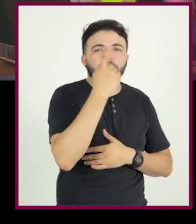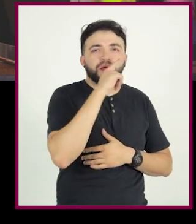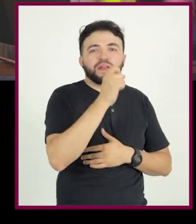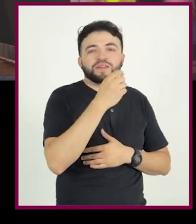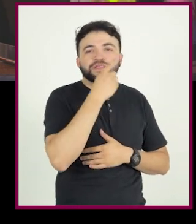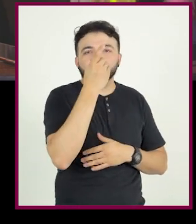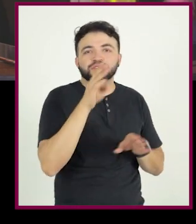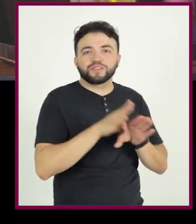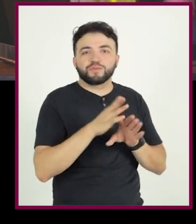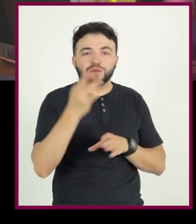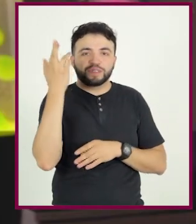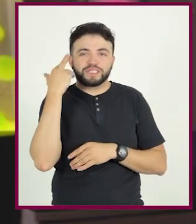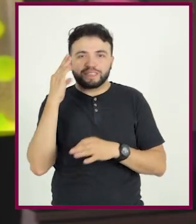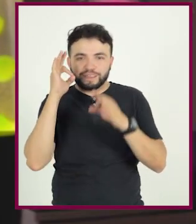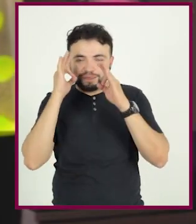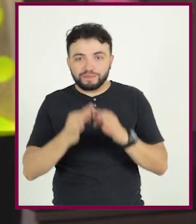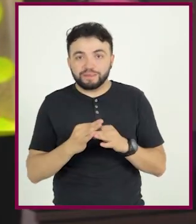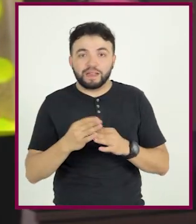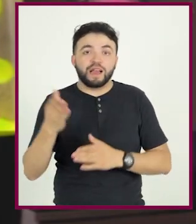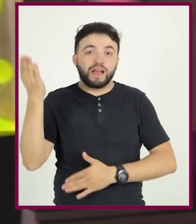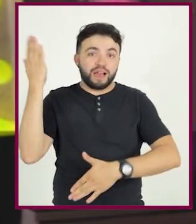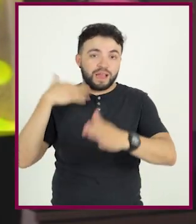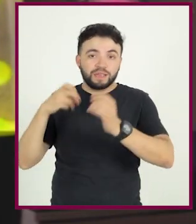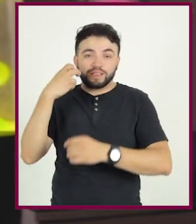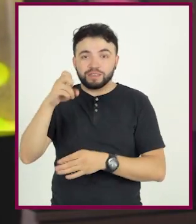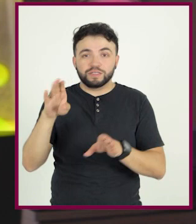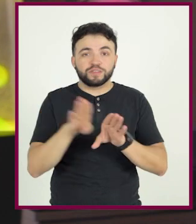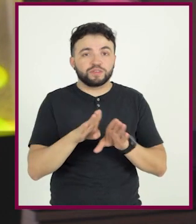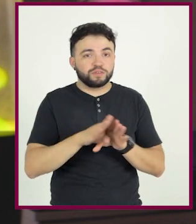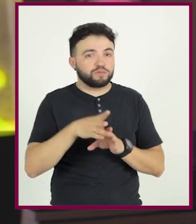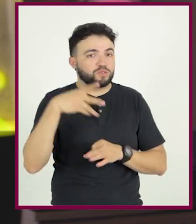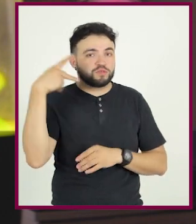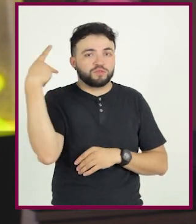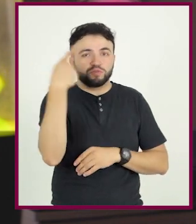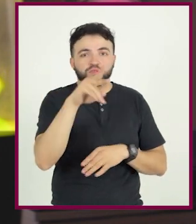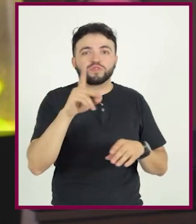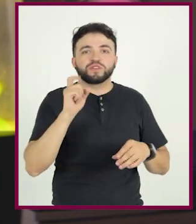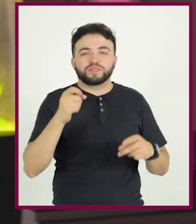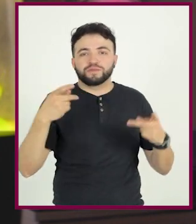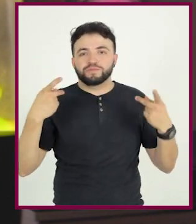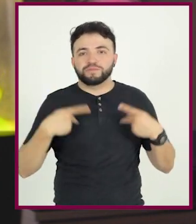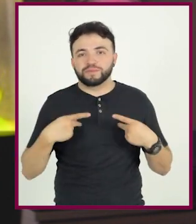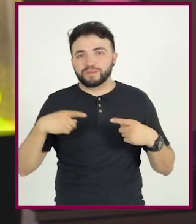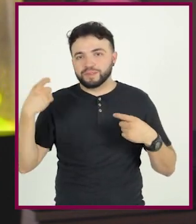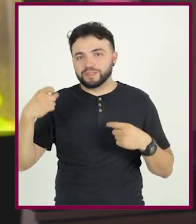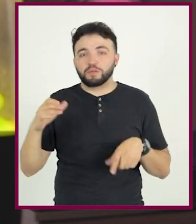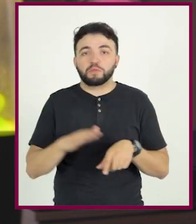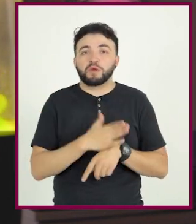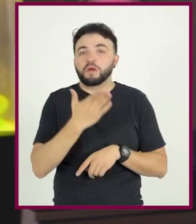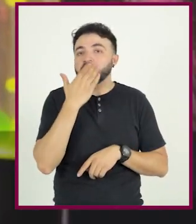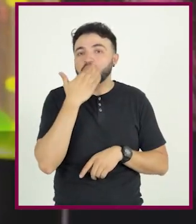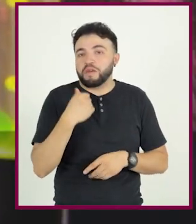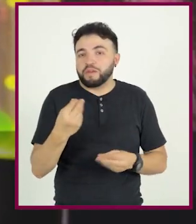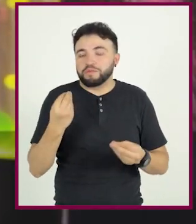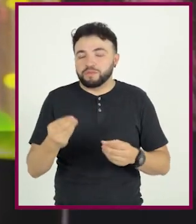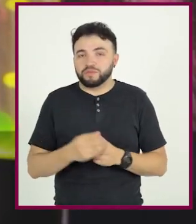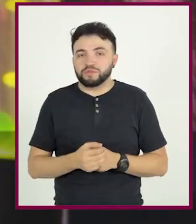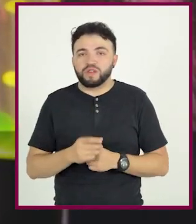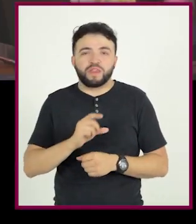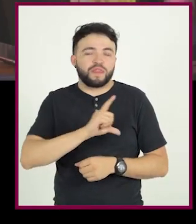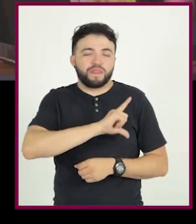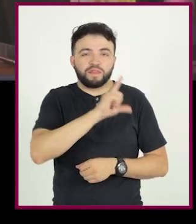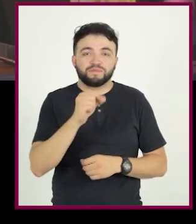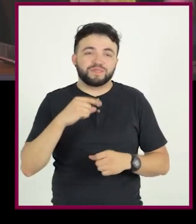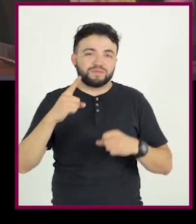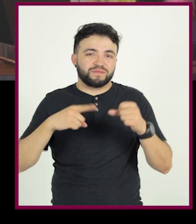que el enlace era exitoso. En ese entonces, los teléfonos eran un servicio exclusivo de las personas ricas, por lo que no había